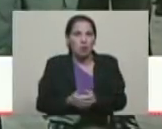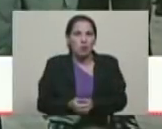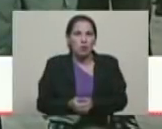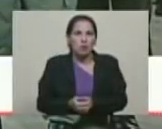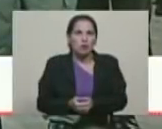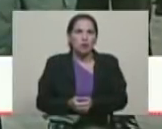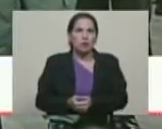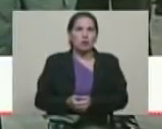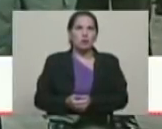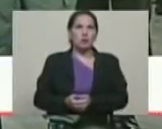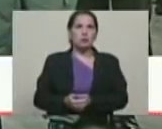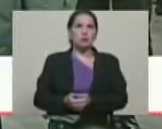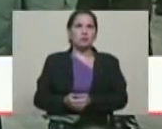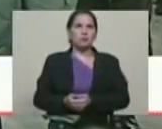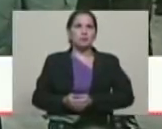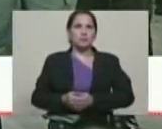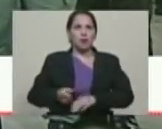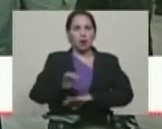los gobernadores,